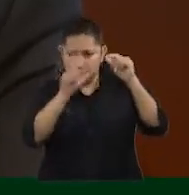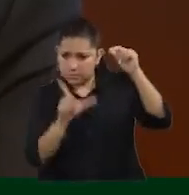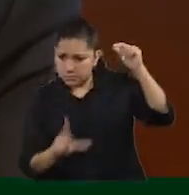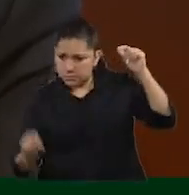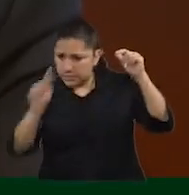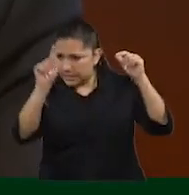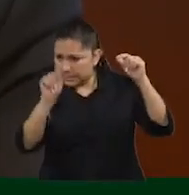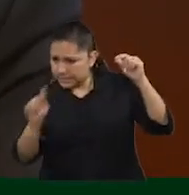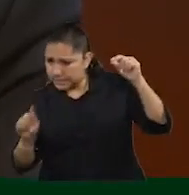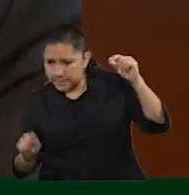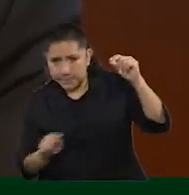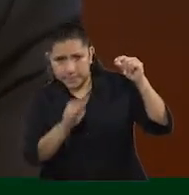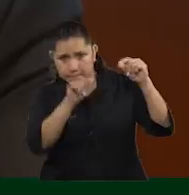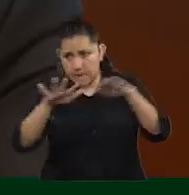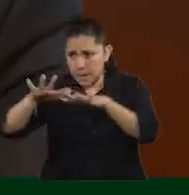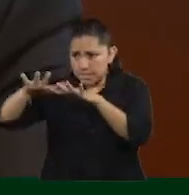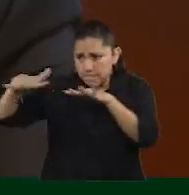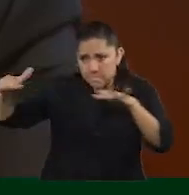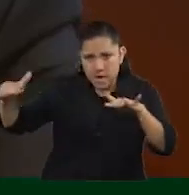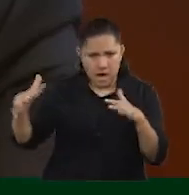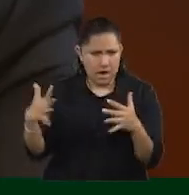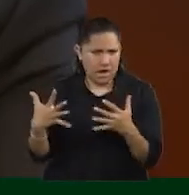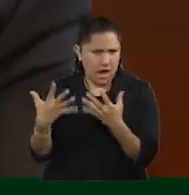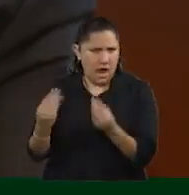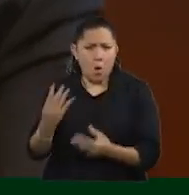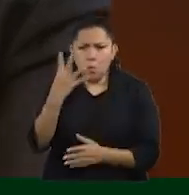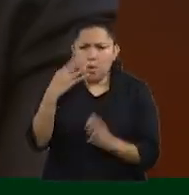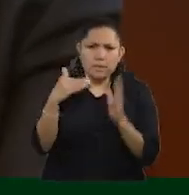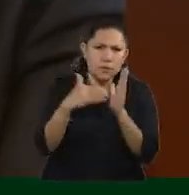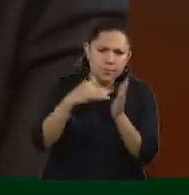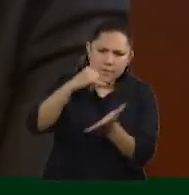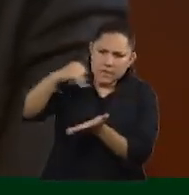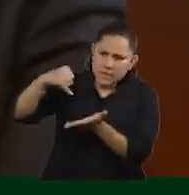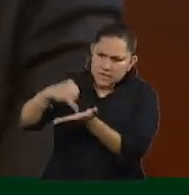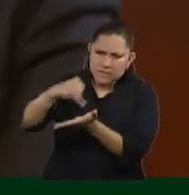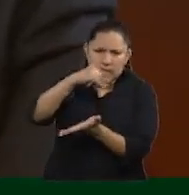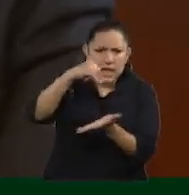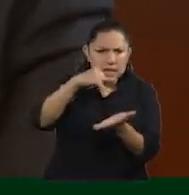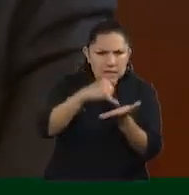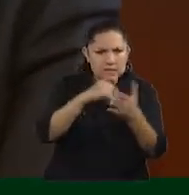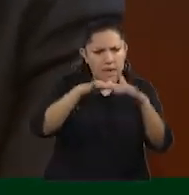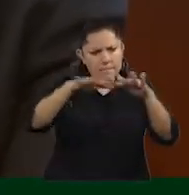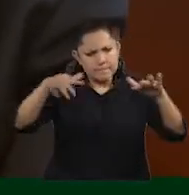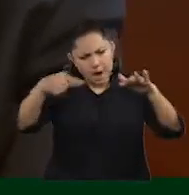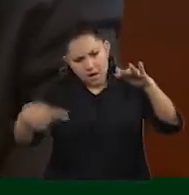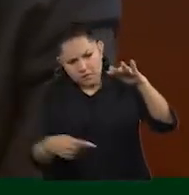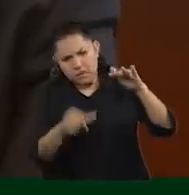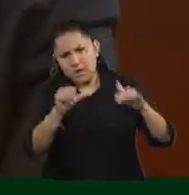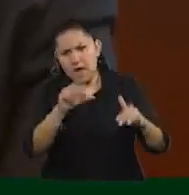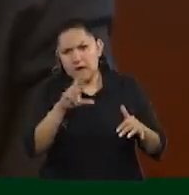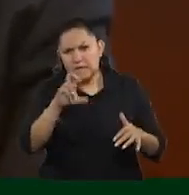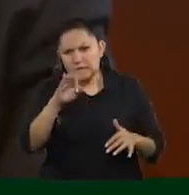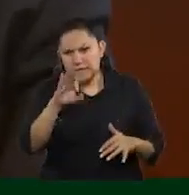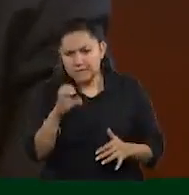mares, cerca de 4.000 islas, islotes, arrecifes, y por ello debemos ser un país marítimo.